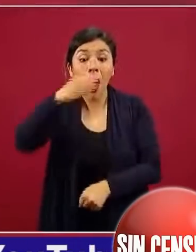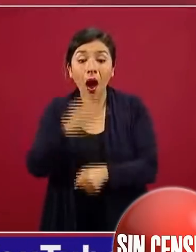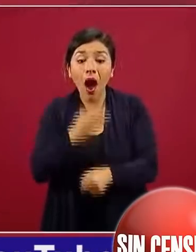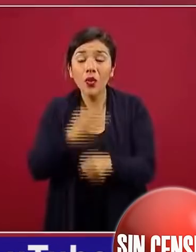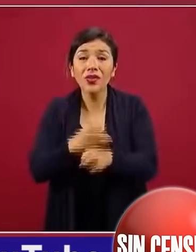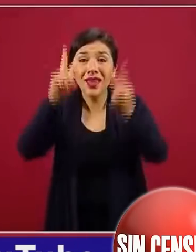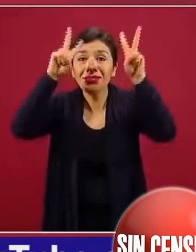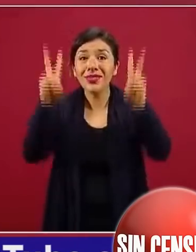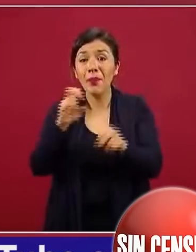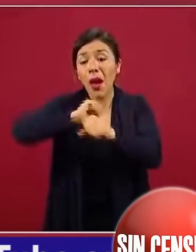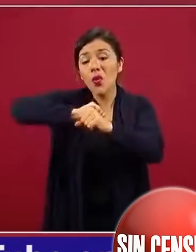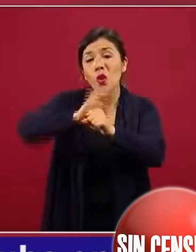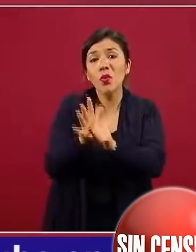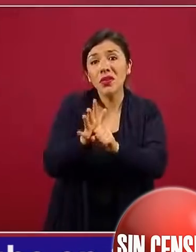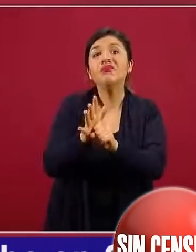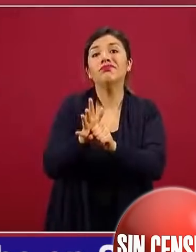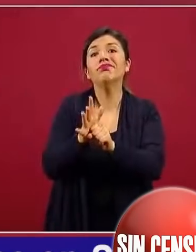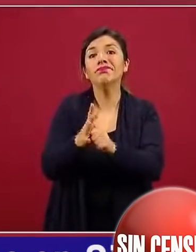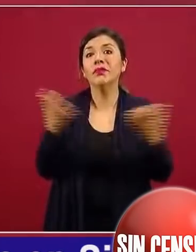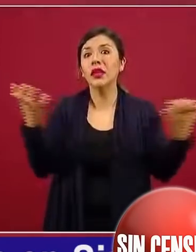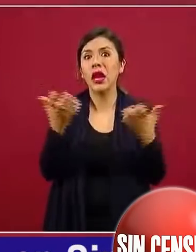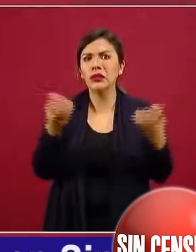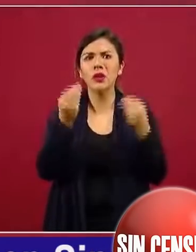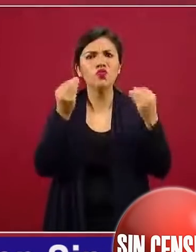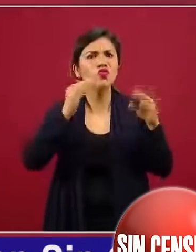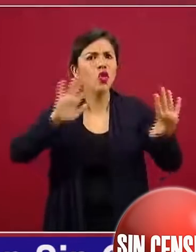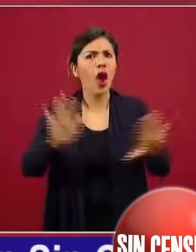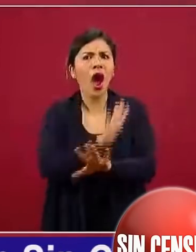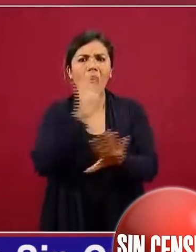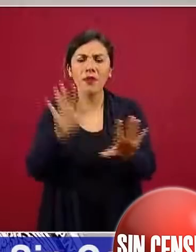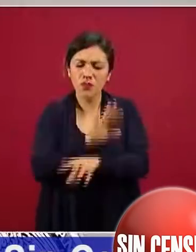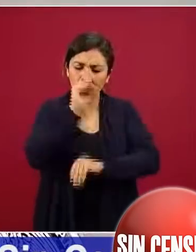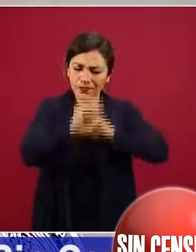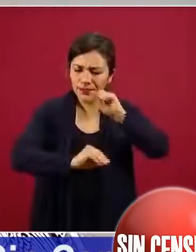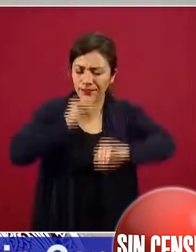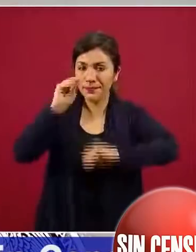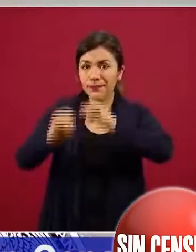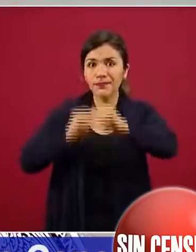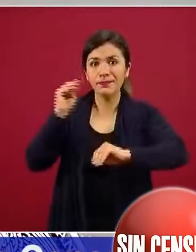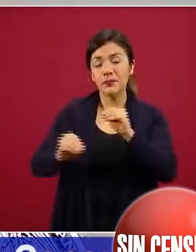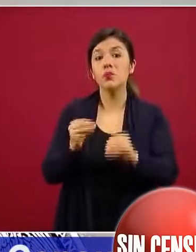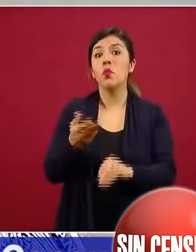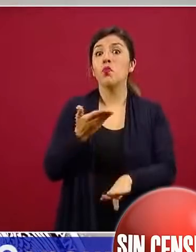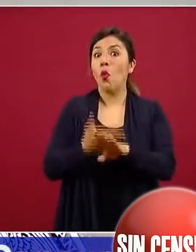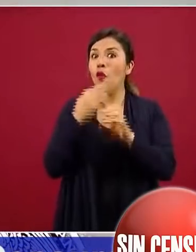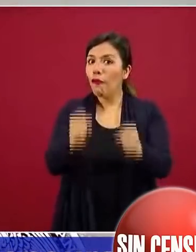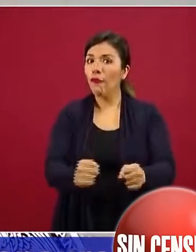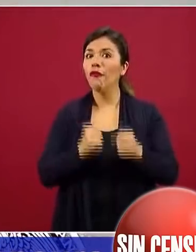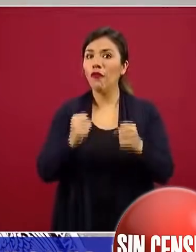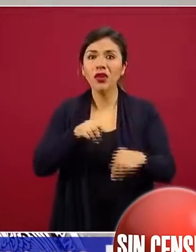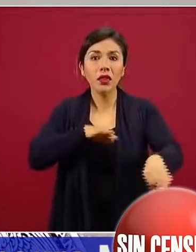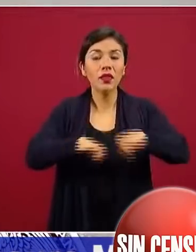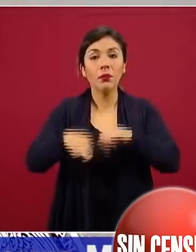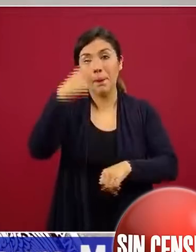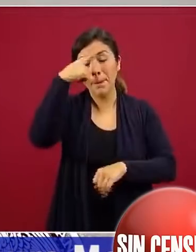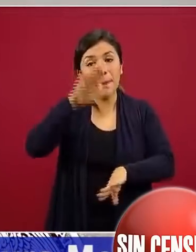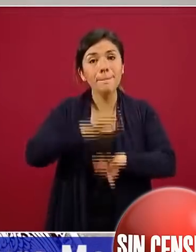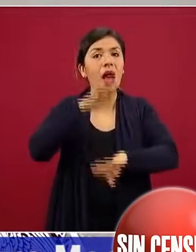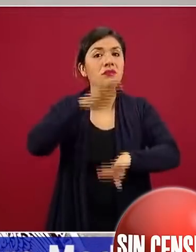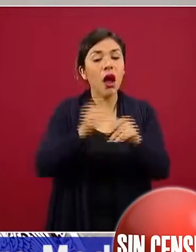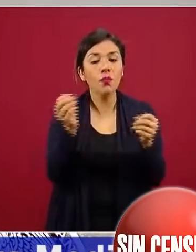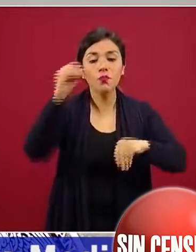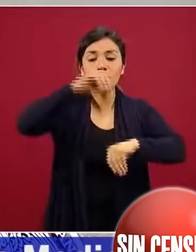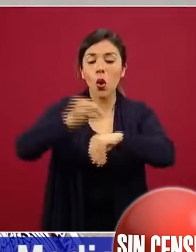de COVID hicimos una serie de cambios muy intensivos para expandir la